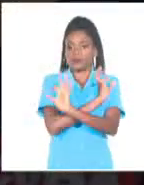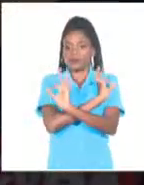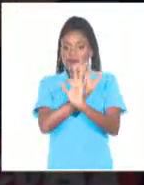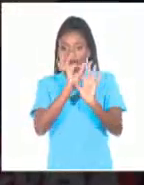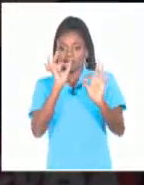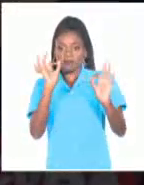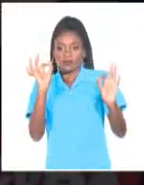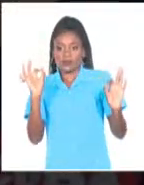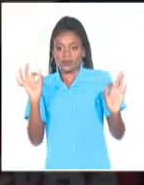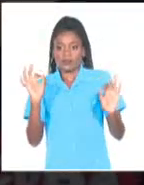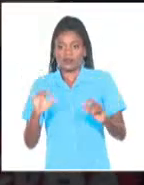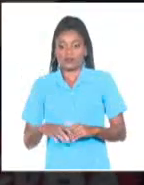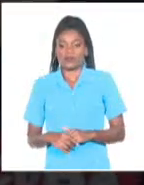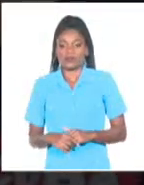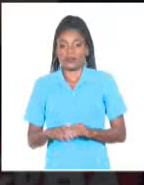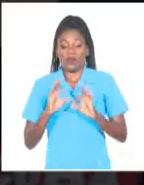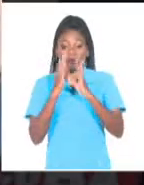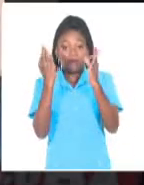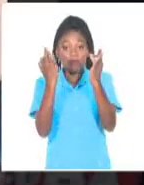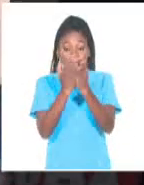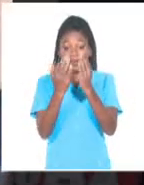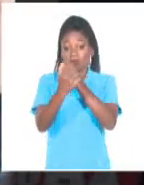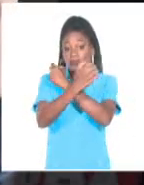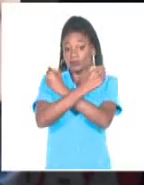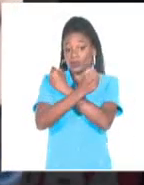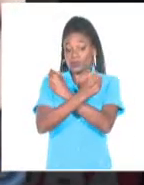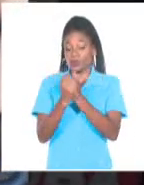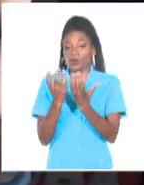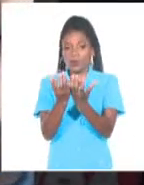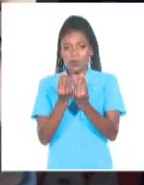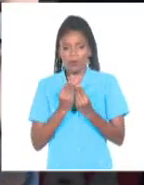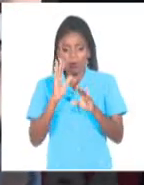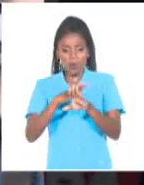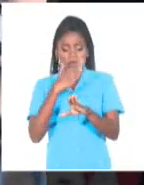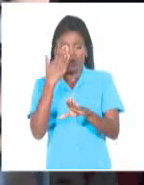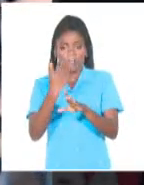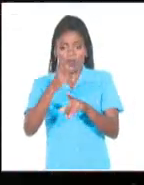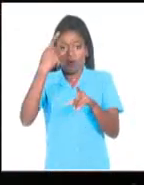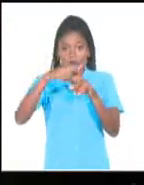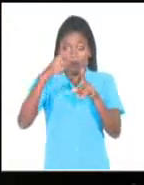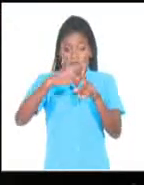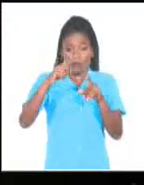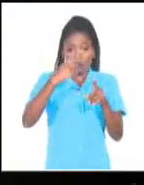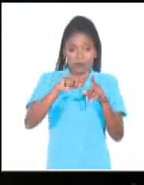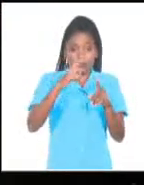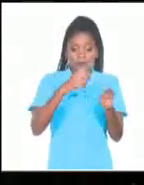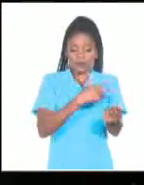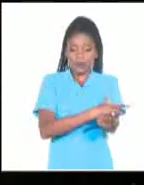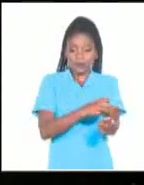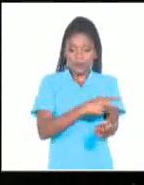allí se estudian familias vulnerables recibirán posteriormente otros recursos